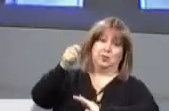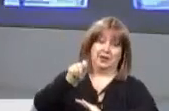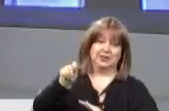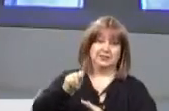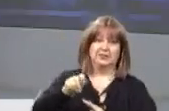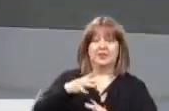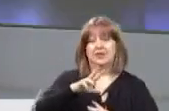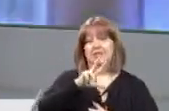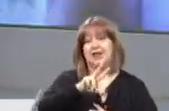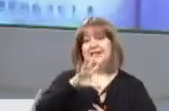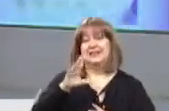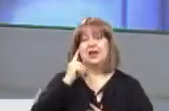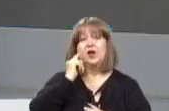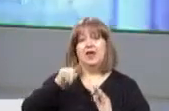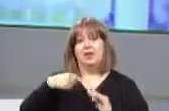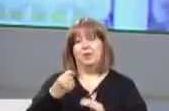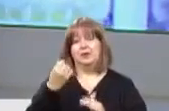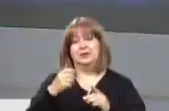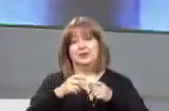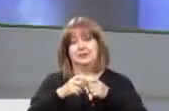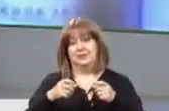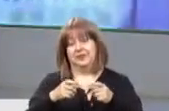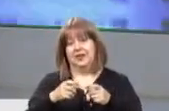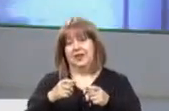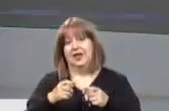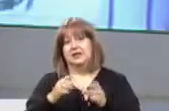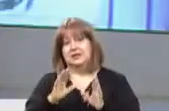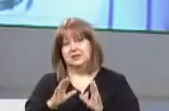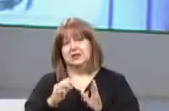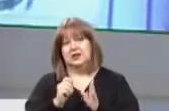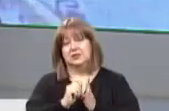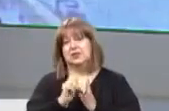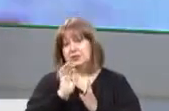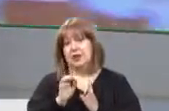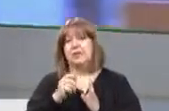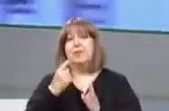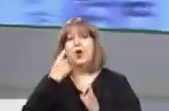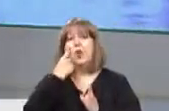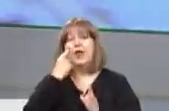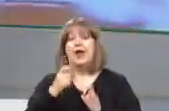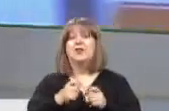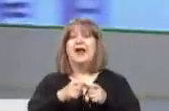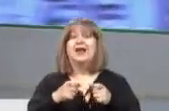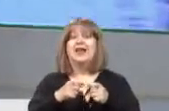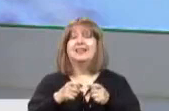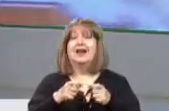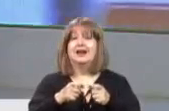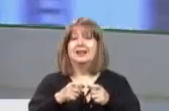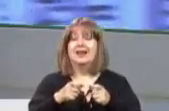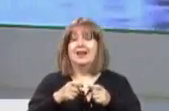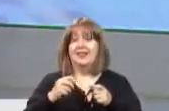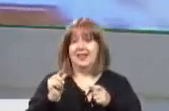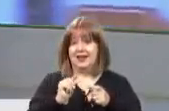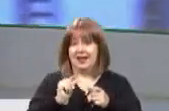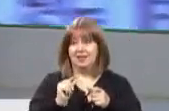ganaste 30, 35 días de inflación, que es un 6, 7%. Entonces hiciste las cosas bien. Ah, o sea, usar la tarjeta de manera inteligente está bien, pero uh-huh. hay que